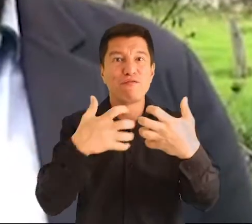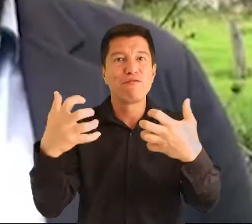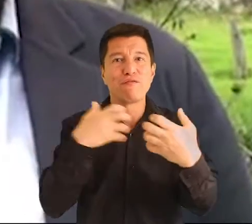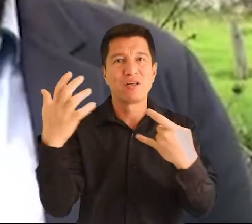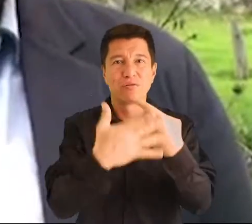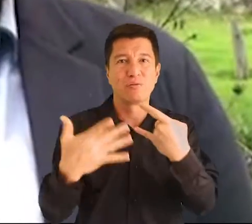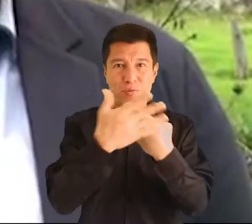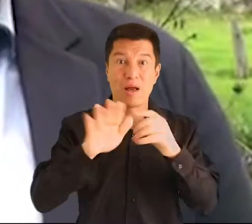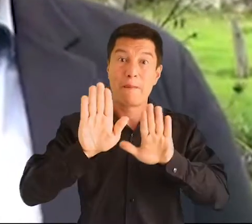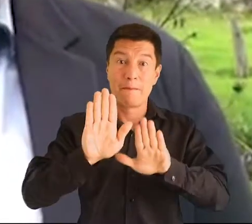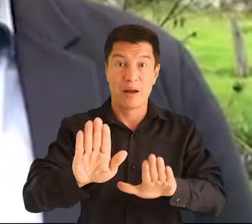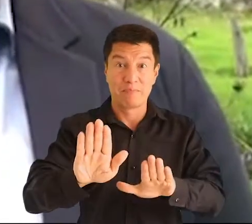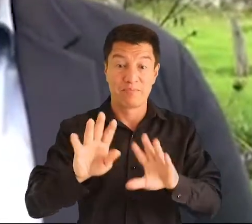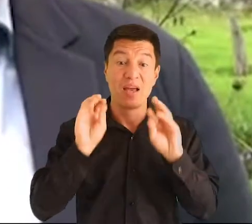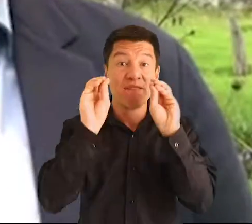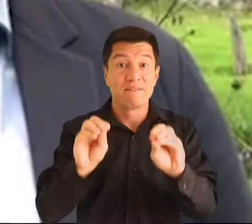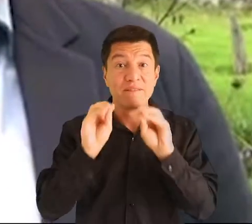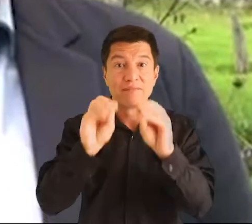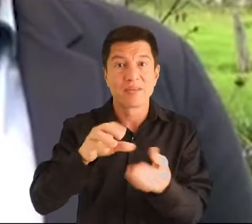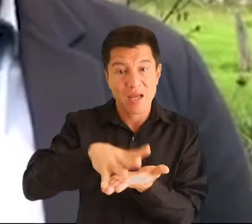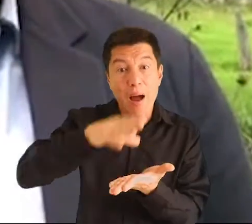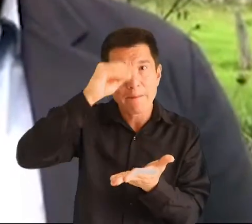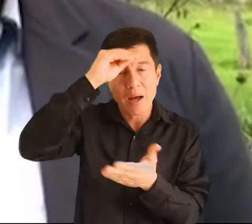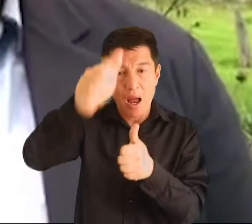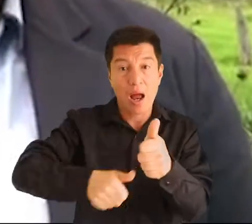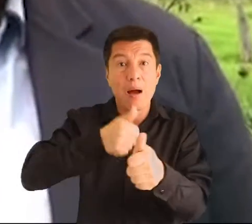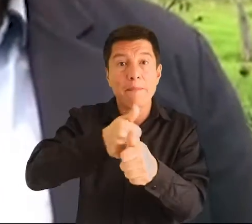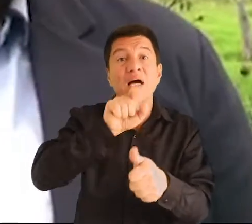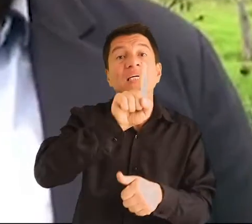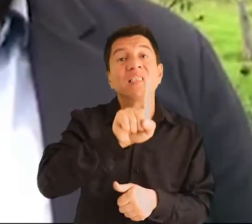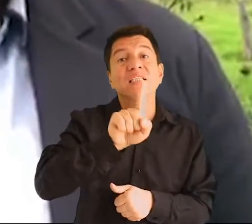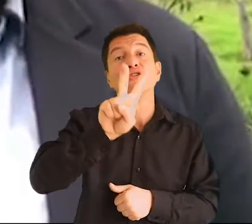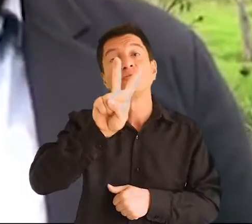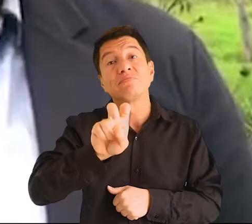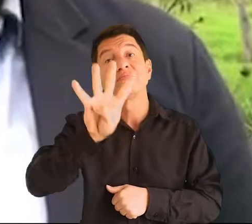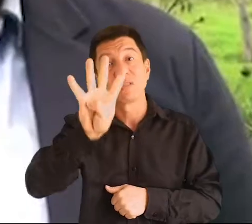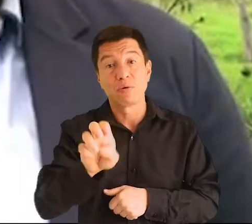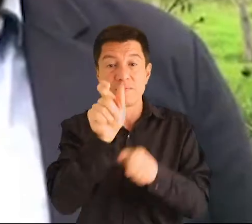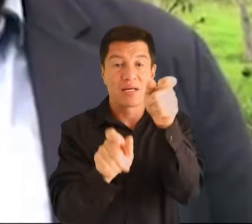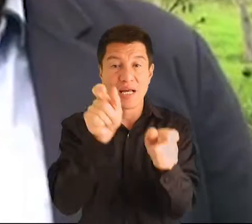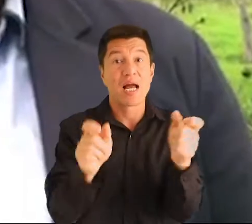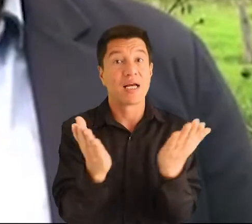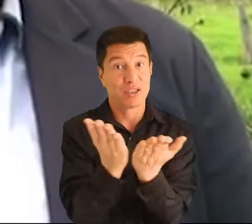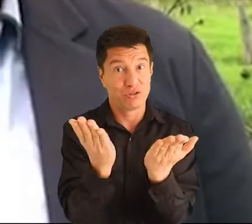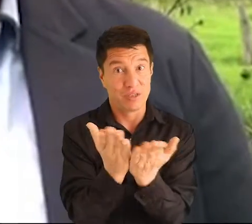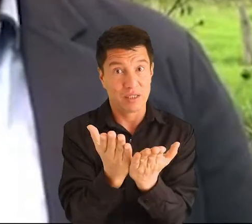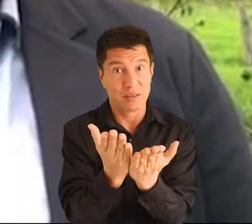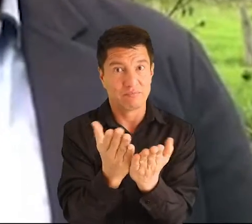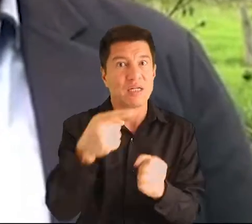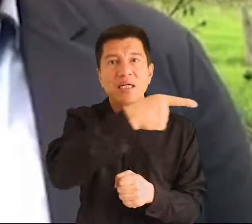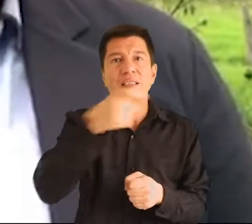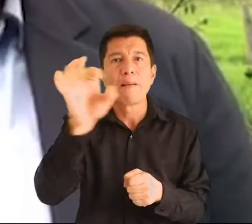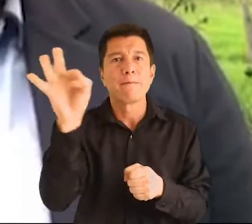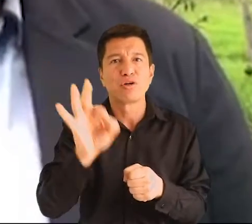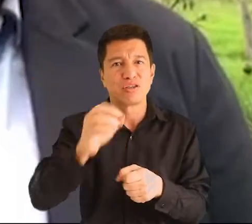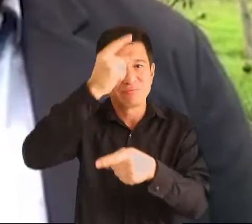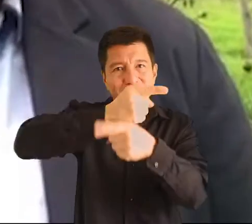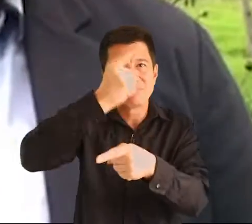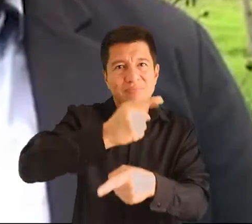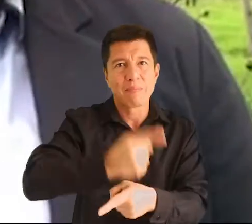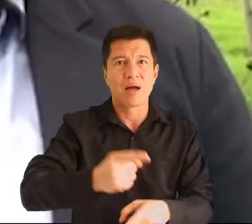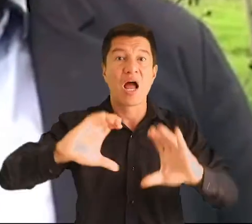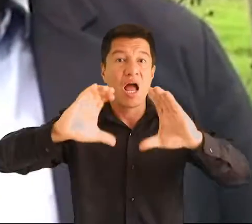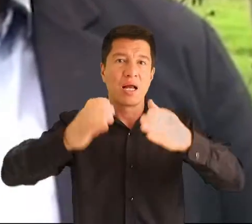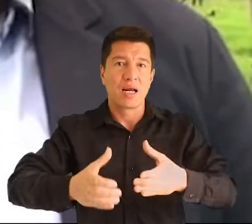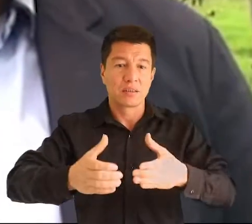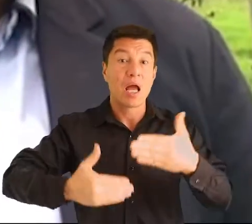de Cundinamarca. Desde la formación y aprendizaje, hemos tenido la oportunidad de acompañar a 179 estudiantes, con el 100% del